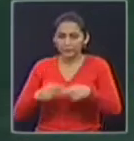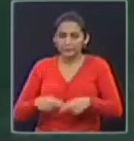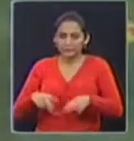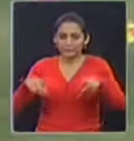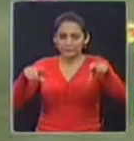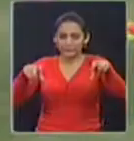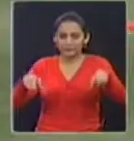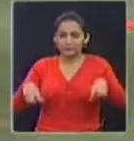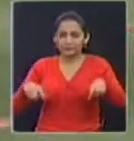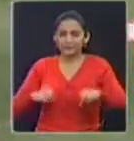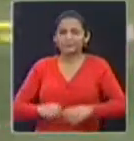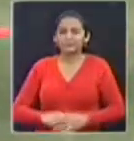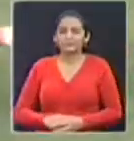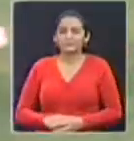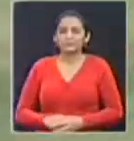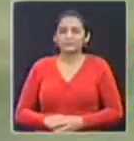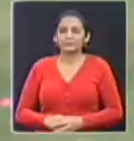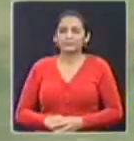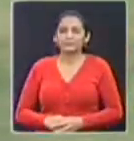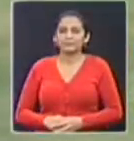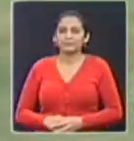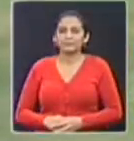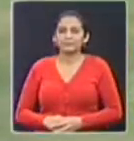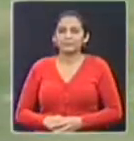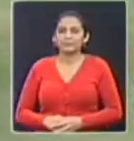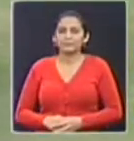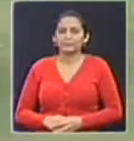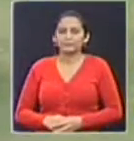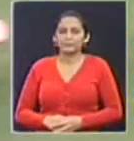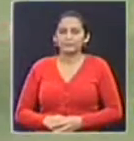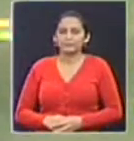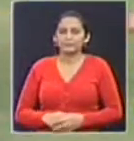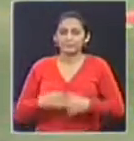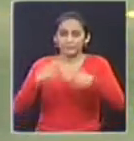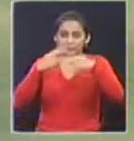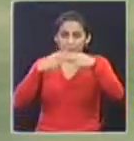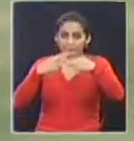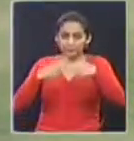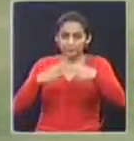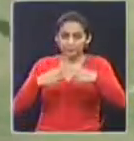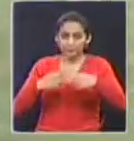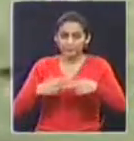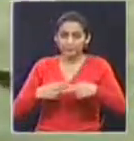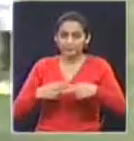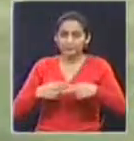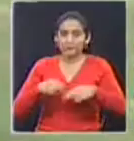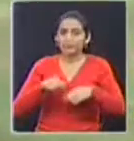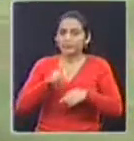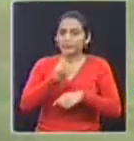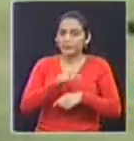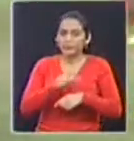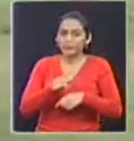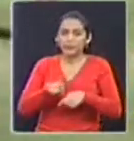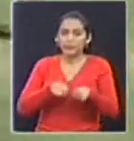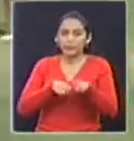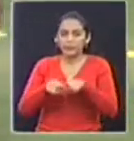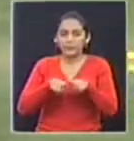Javier Arriaga y Beder Caicedo en la defensa, Osvaldo Minda, Matías Oyola, Washington Berín, Marcos Caicedo en el mediocampo para